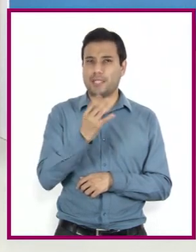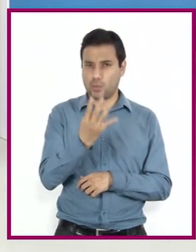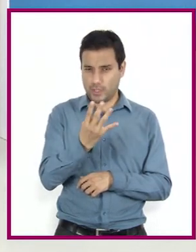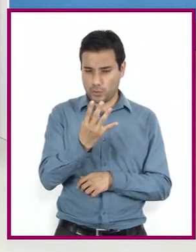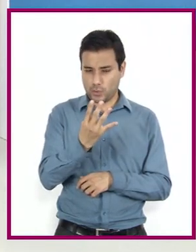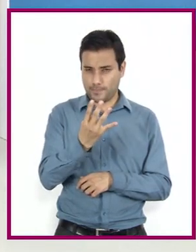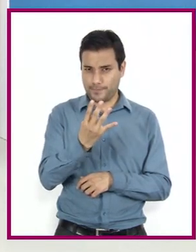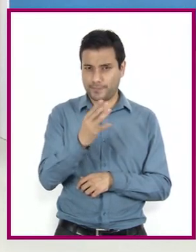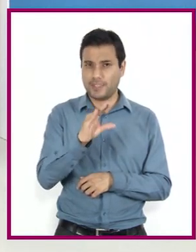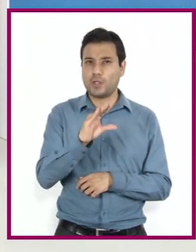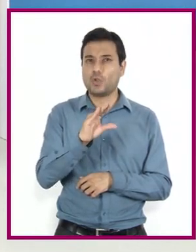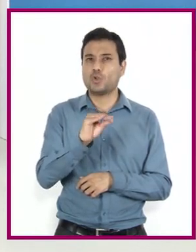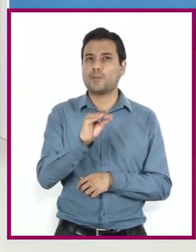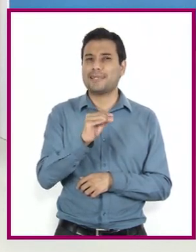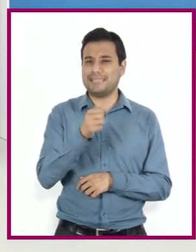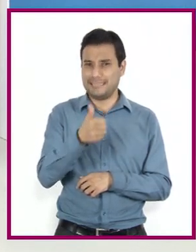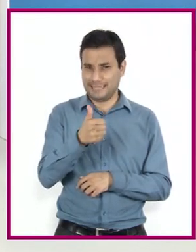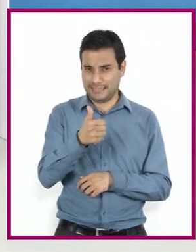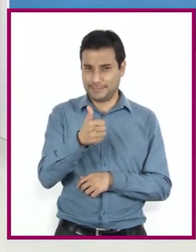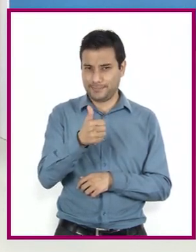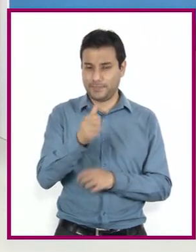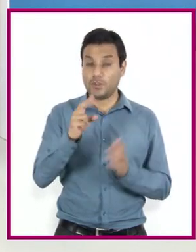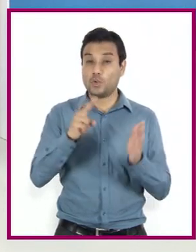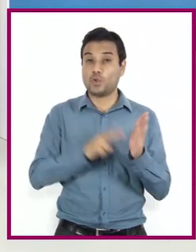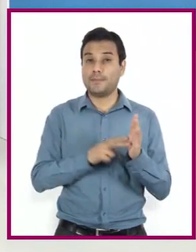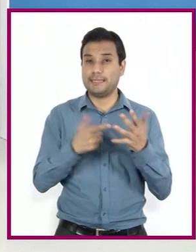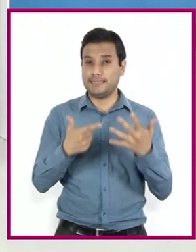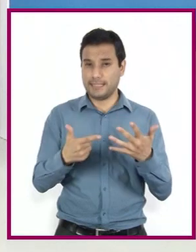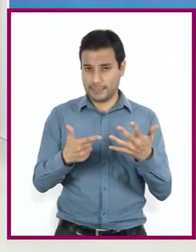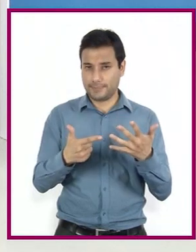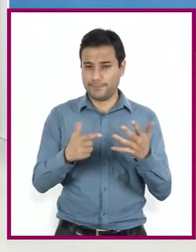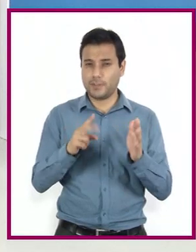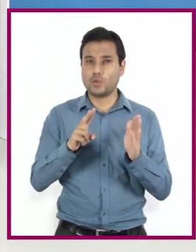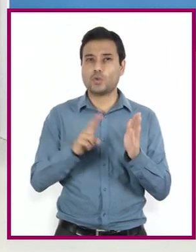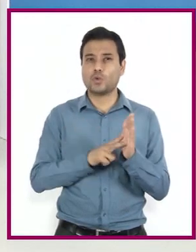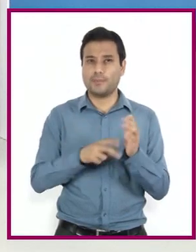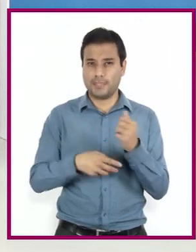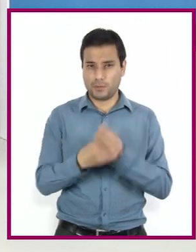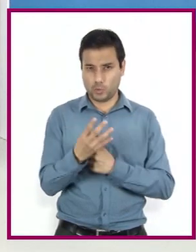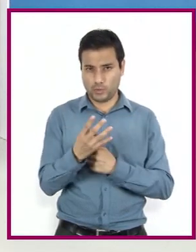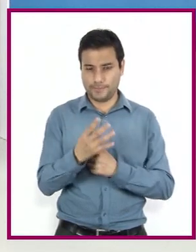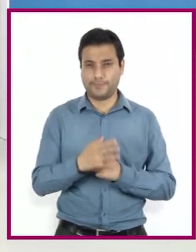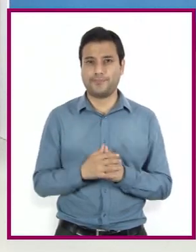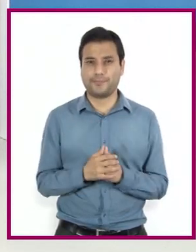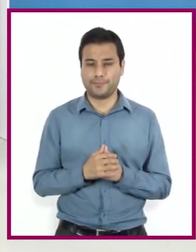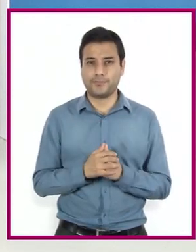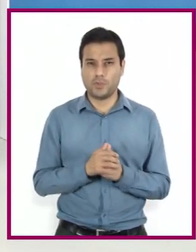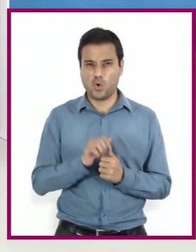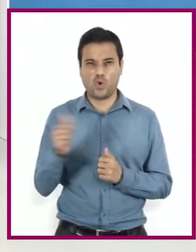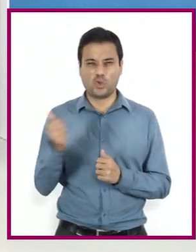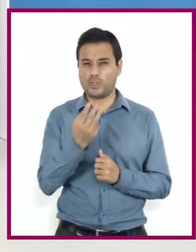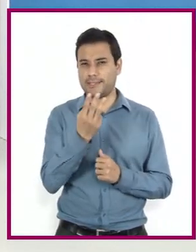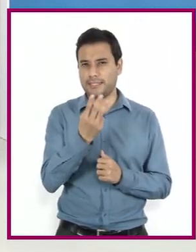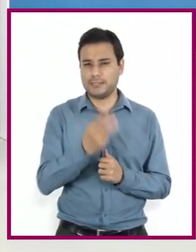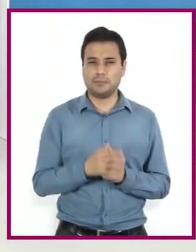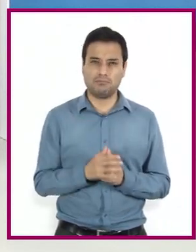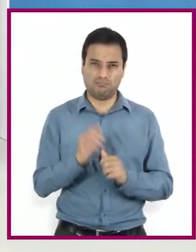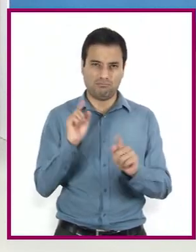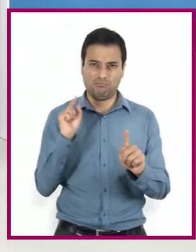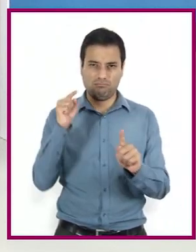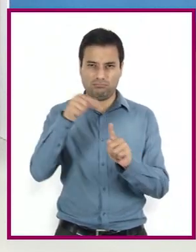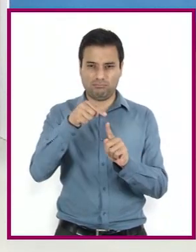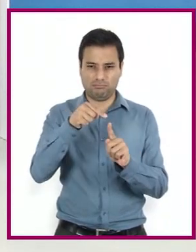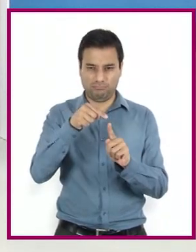1994, 1996, 2007 y 2014, mientras que 3 fueron focalizadas a